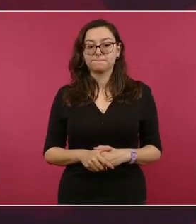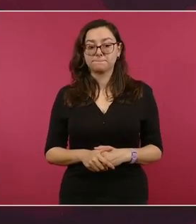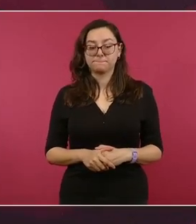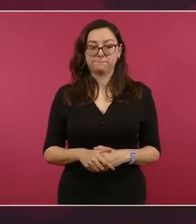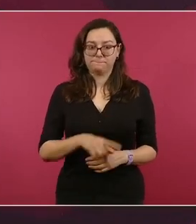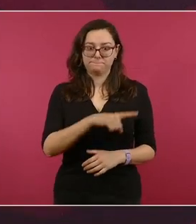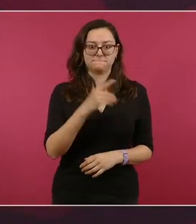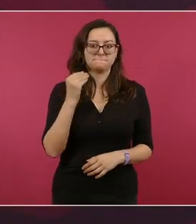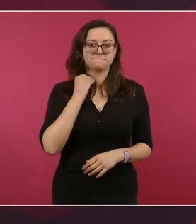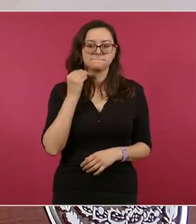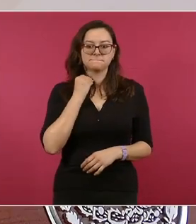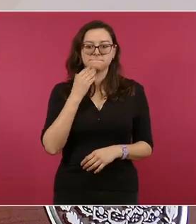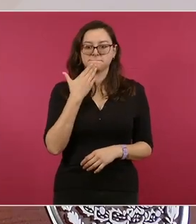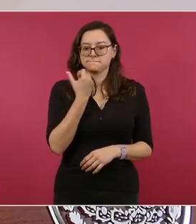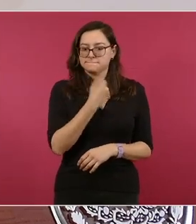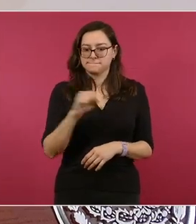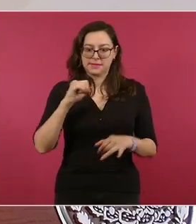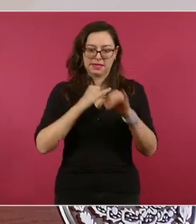internacionalista,